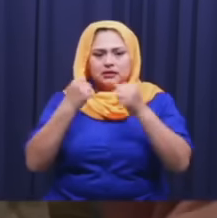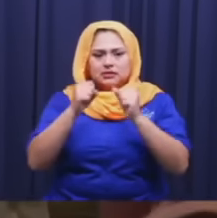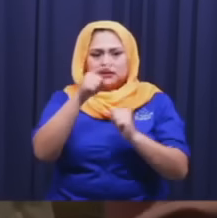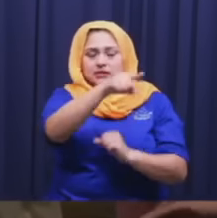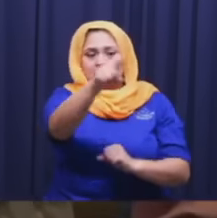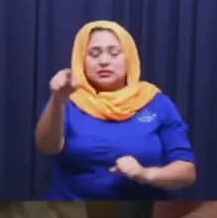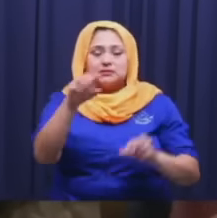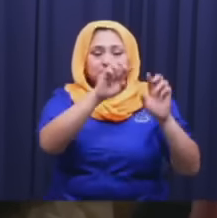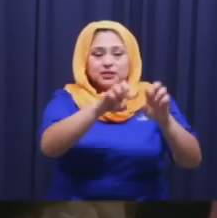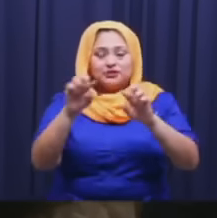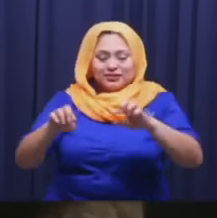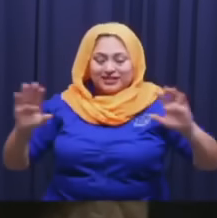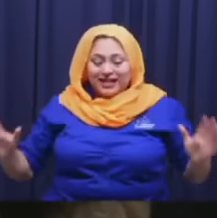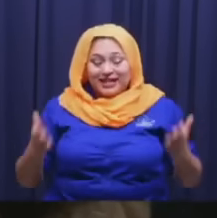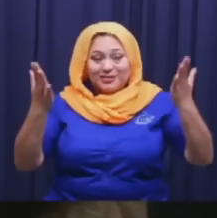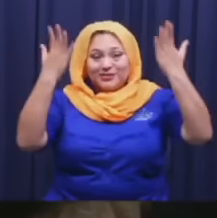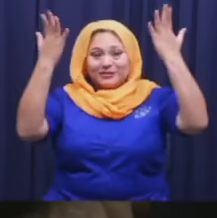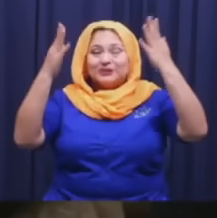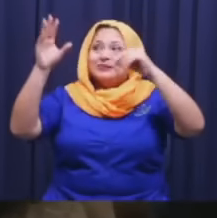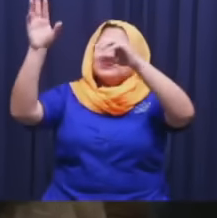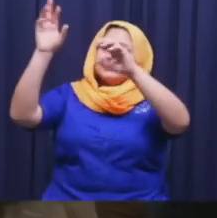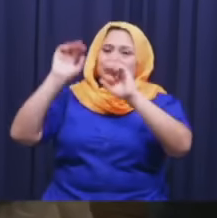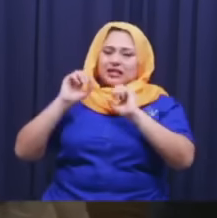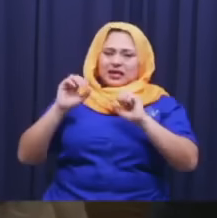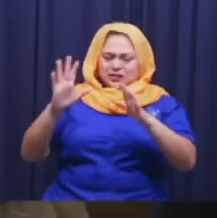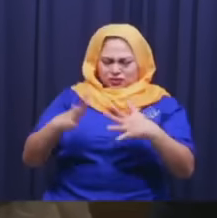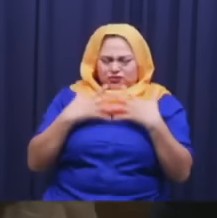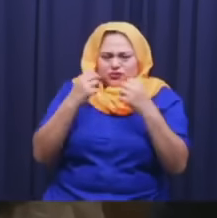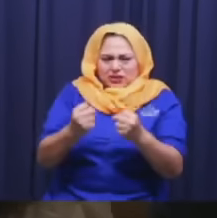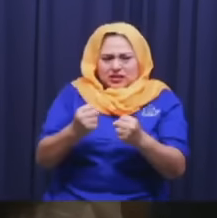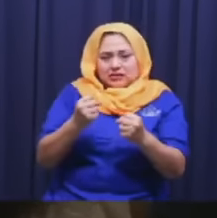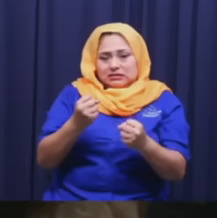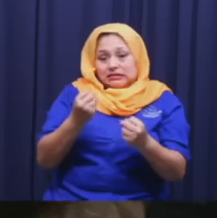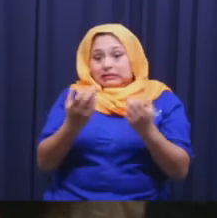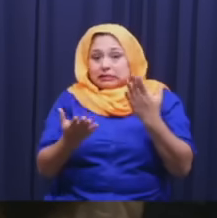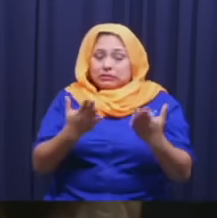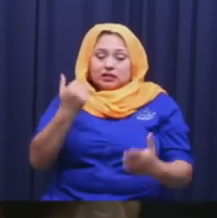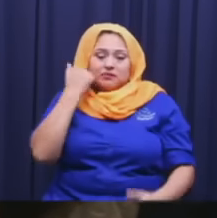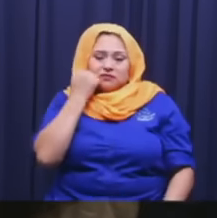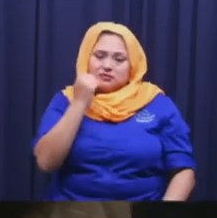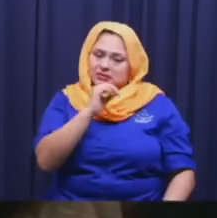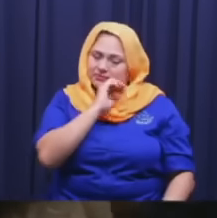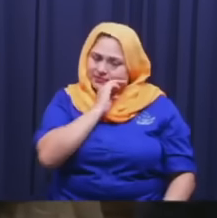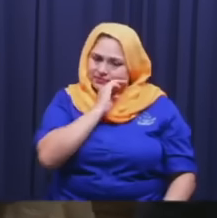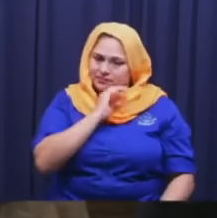personas animosas que resisten aún la enfermedad.